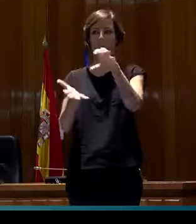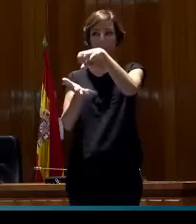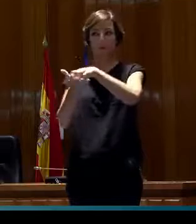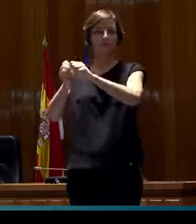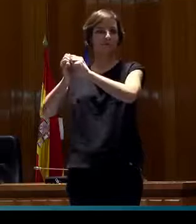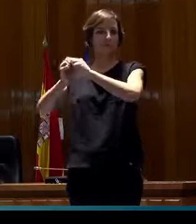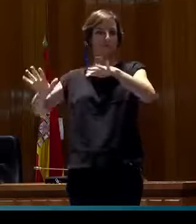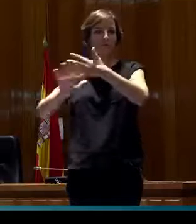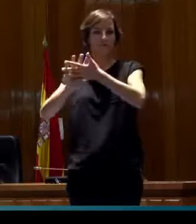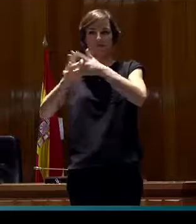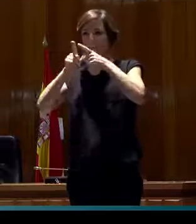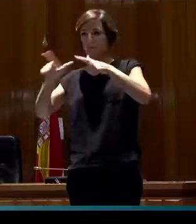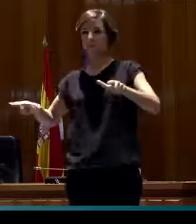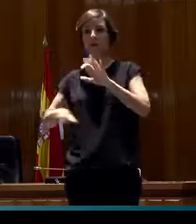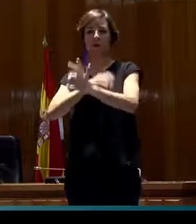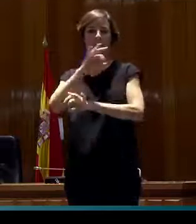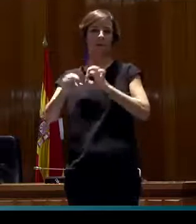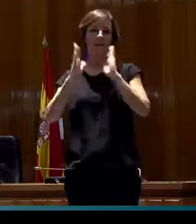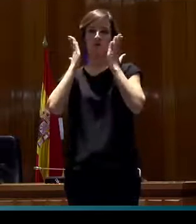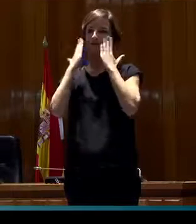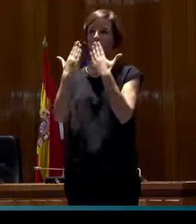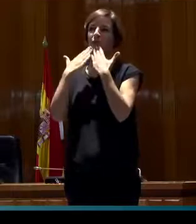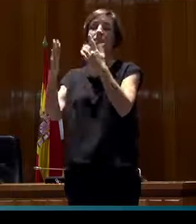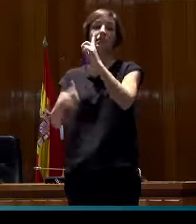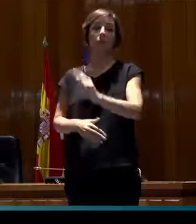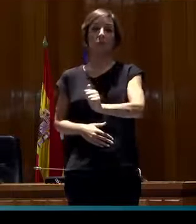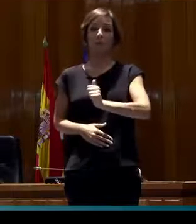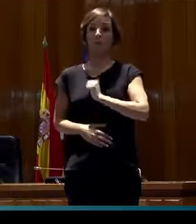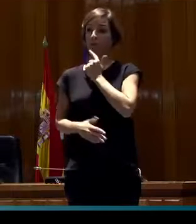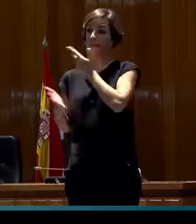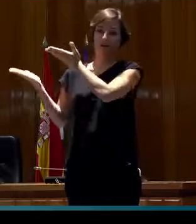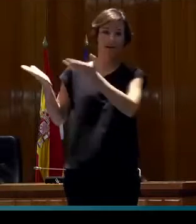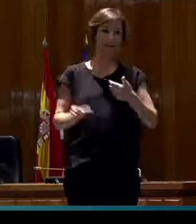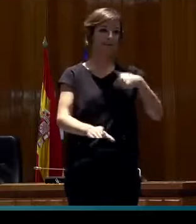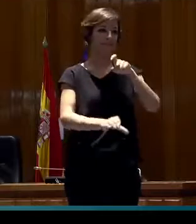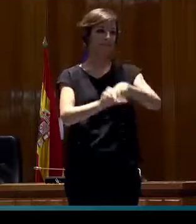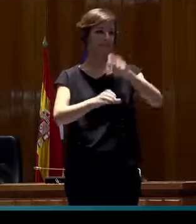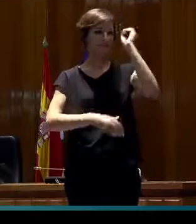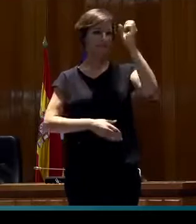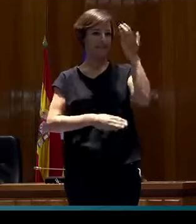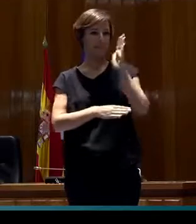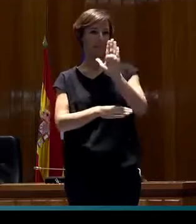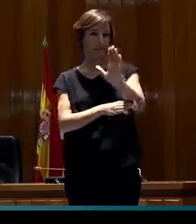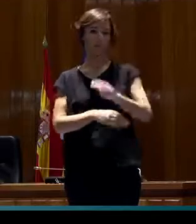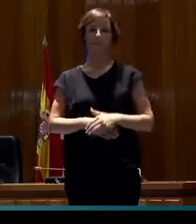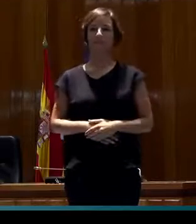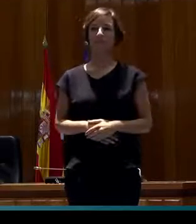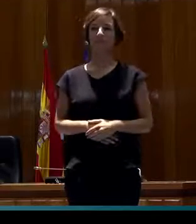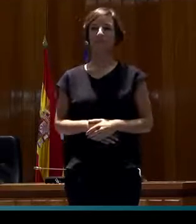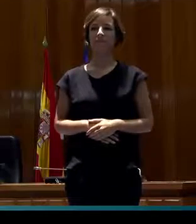Lingüística, la organización de este congreso y la oportunidad que me brinda de participar en él con esta presentación, con esta